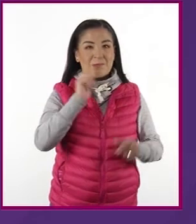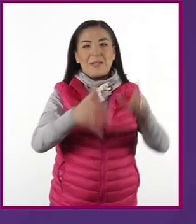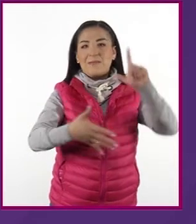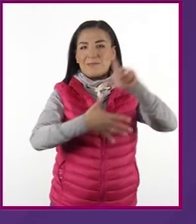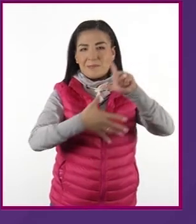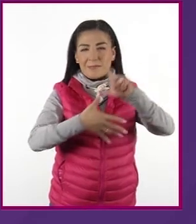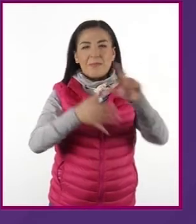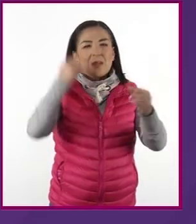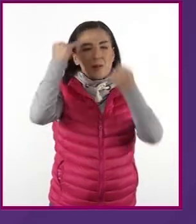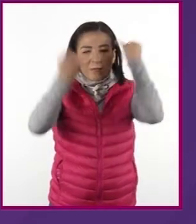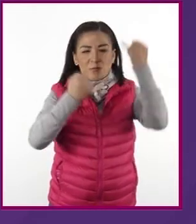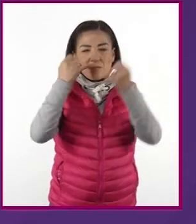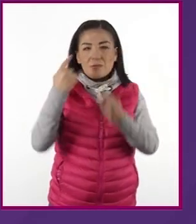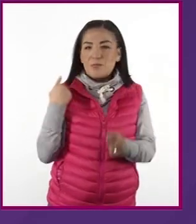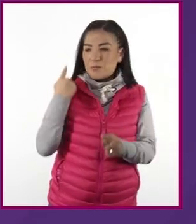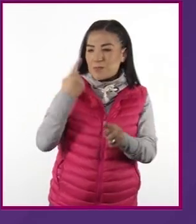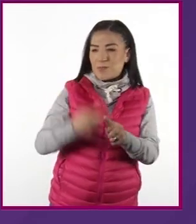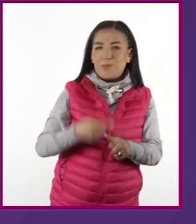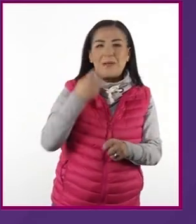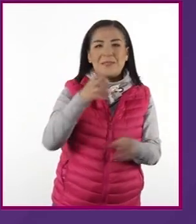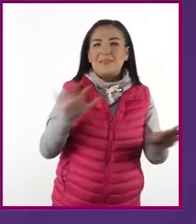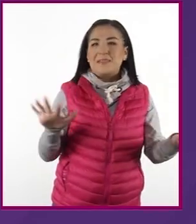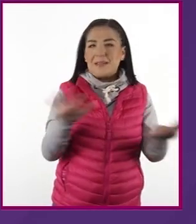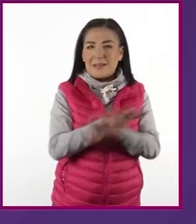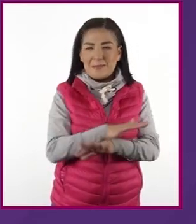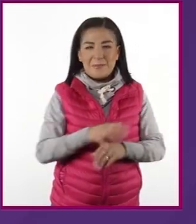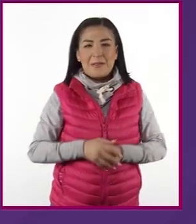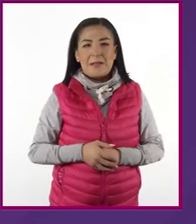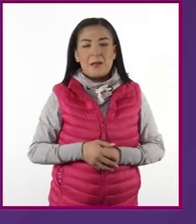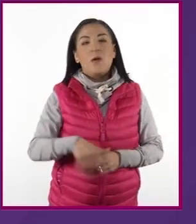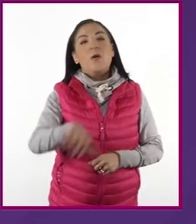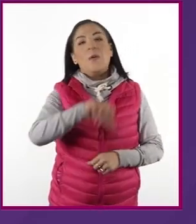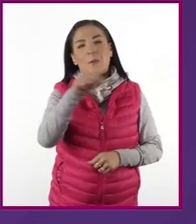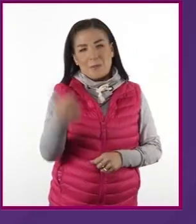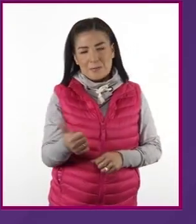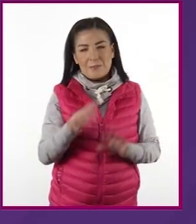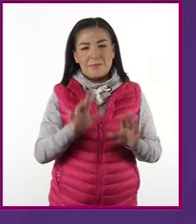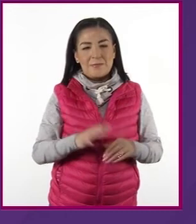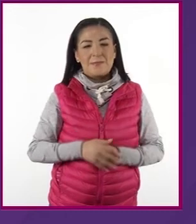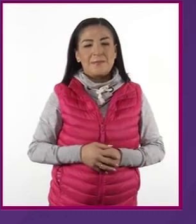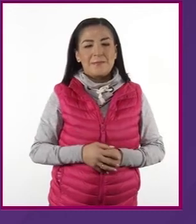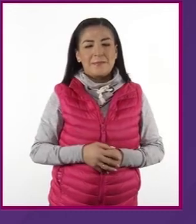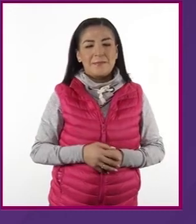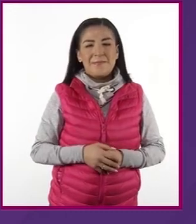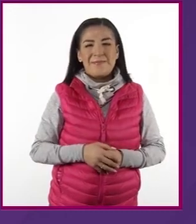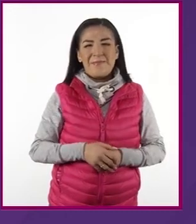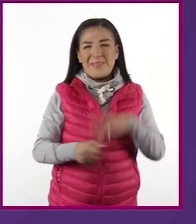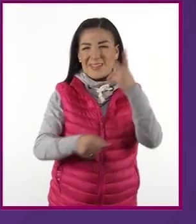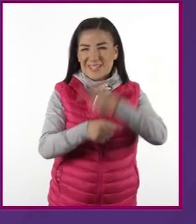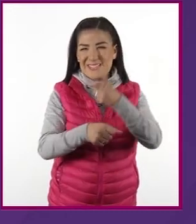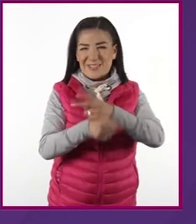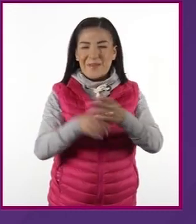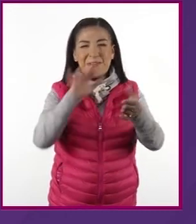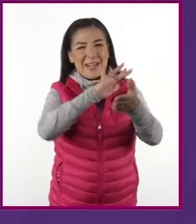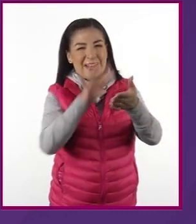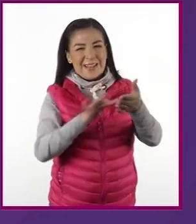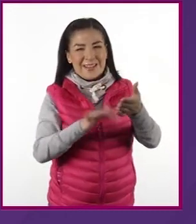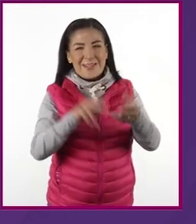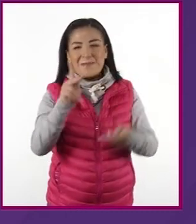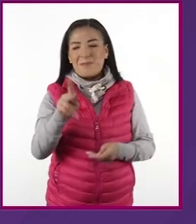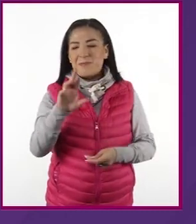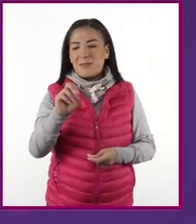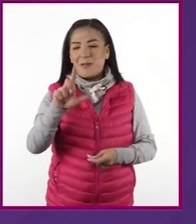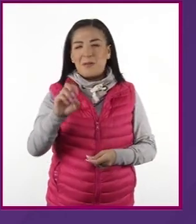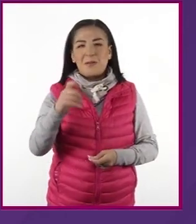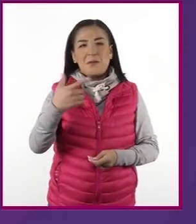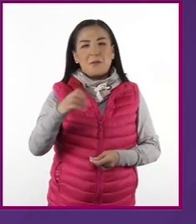décadas. En cambio, para el caso del segundo prólogo, el criterio con el que se